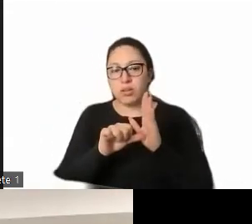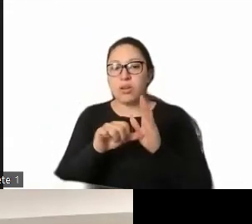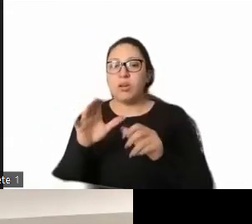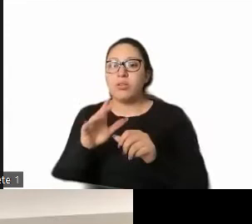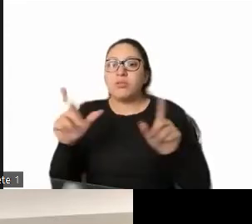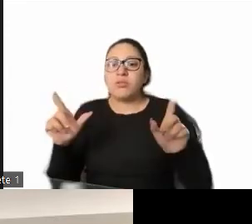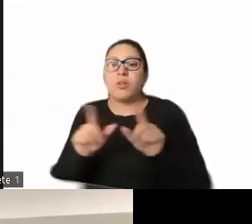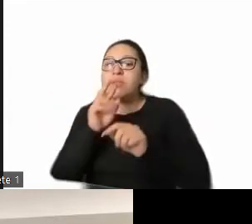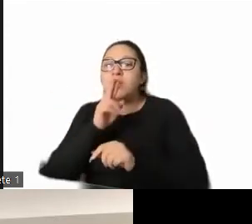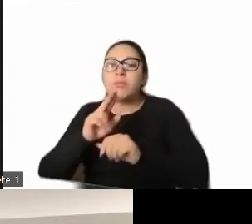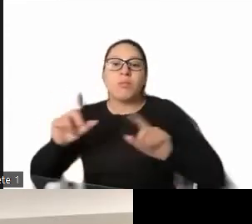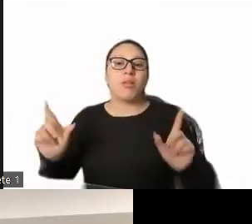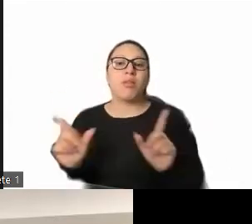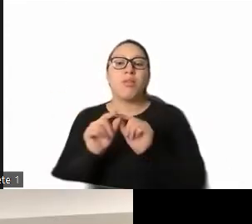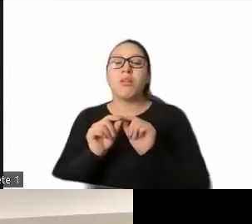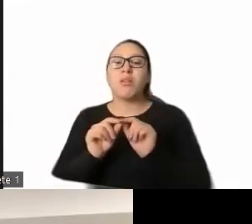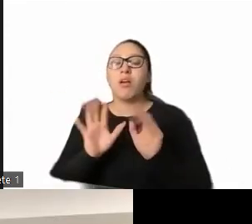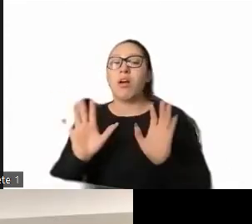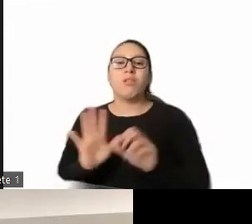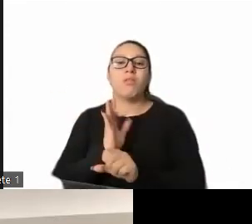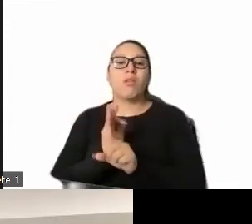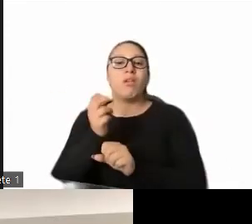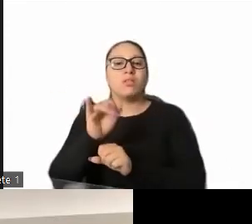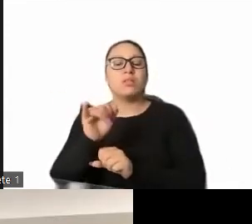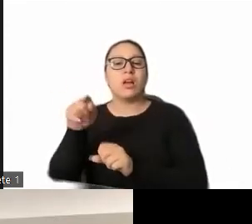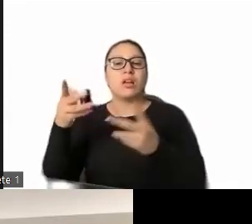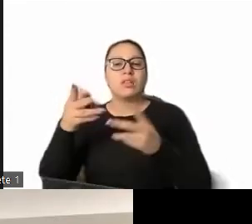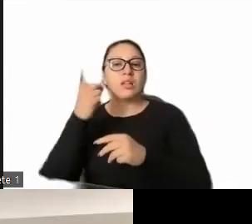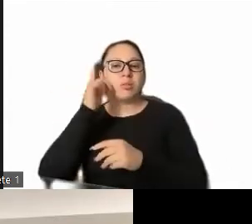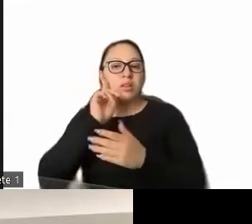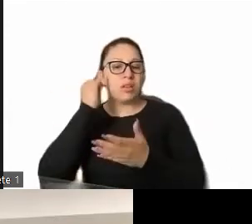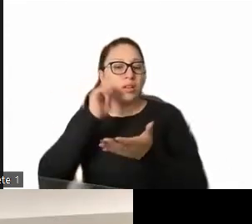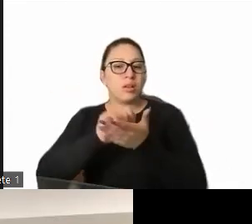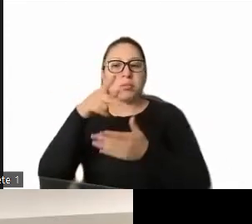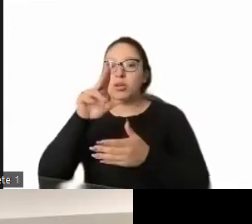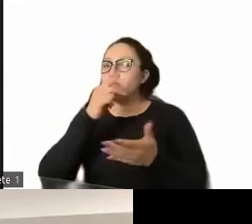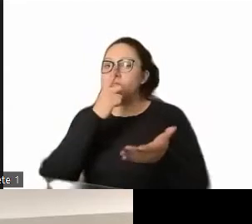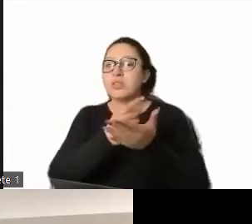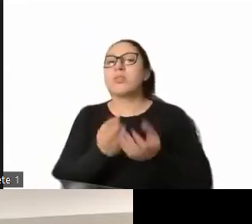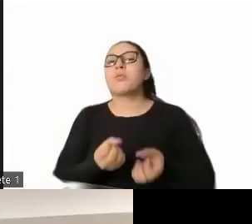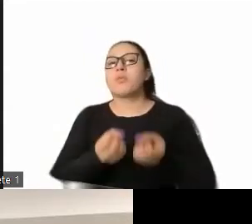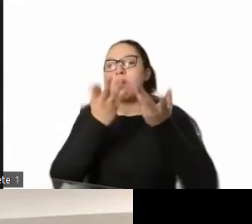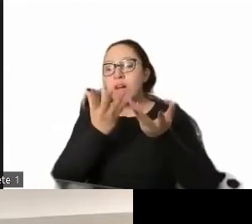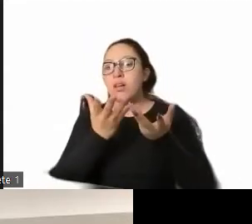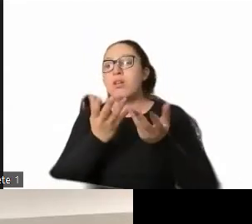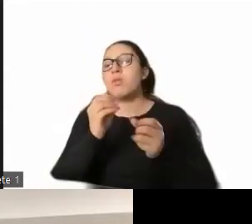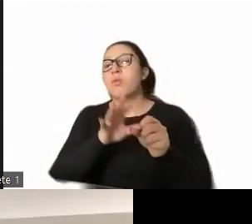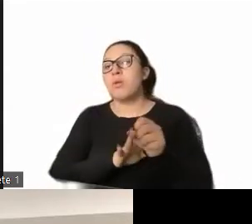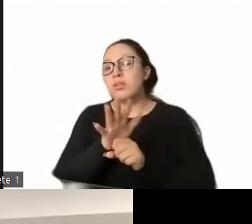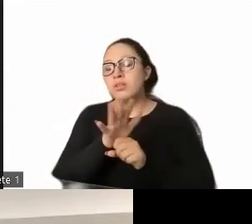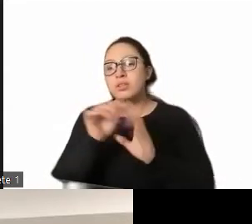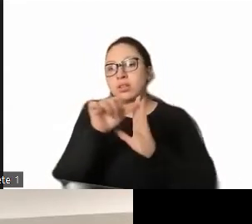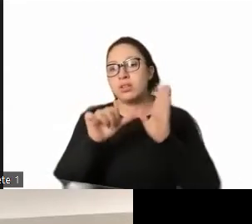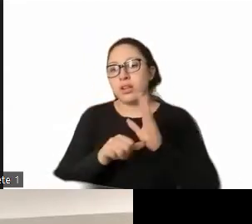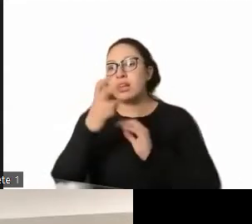genérica sobre la propuesta de la diputada, pero no señala literalmente cuáles son, lo cual es un vicio, digamos, de forma,